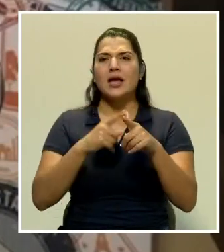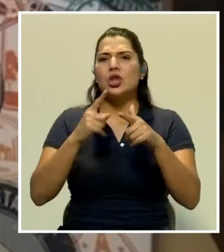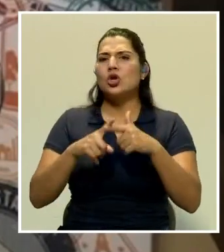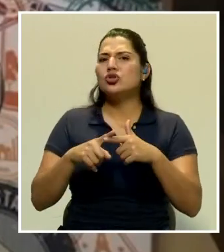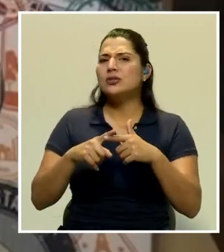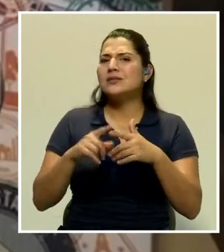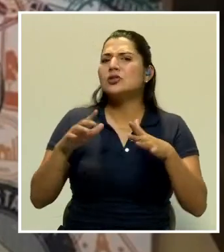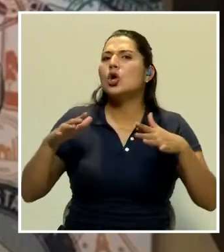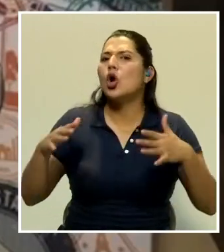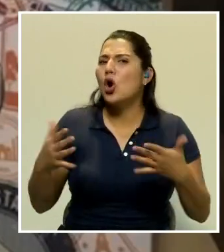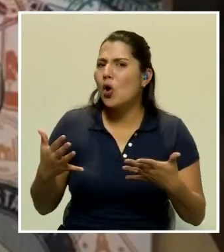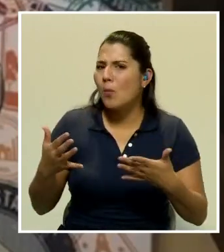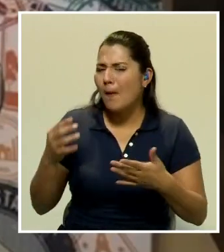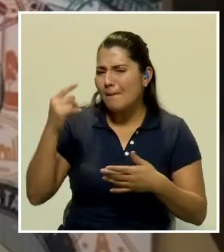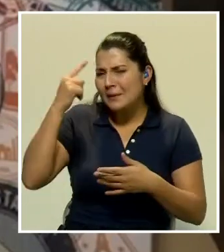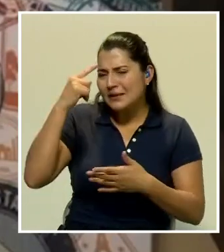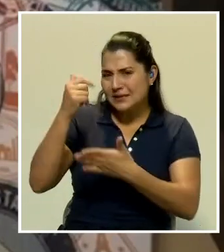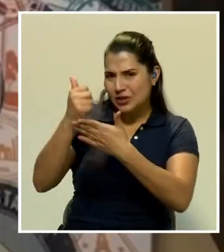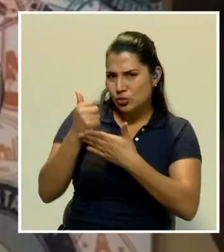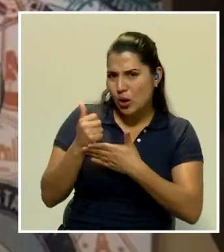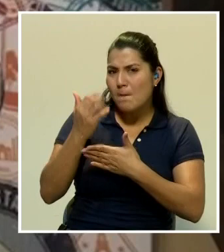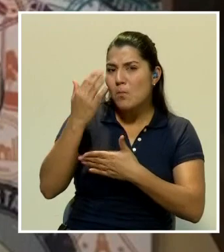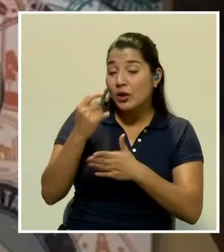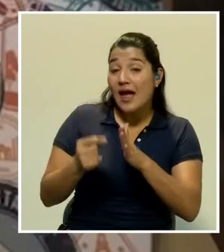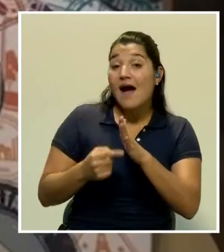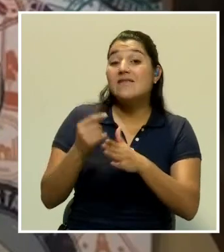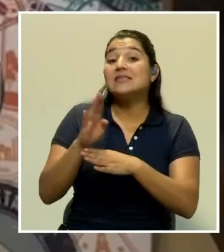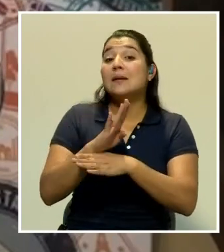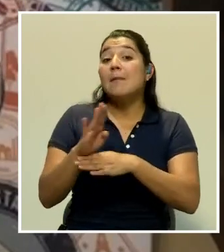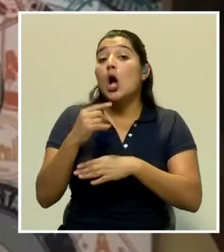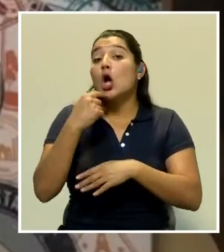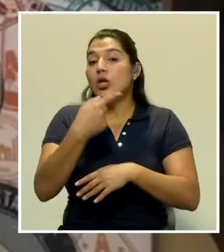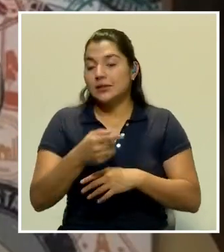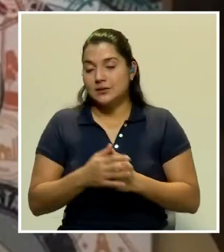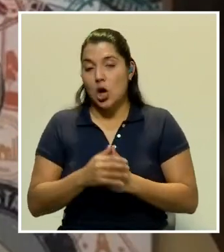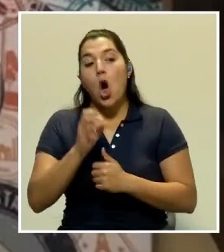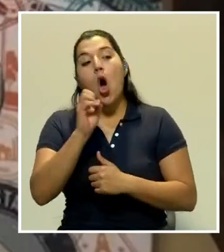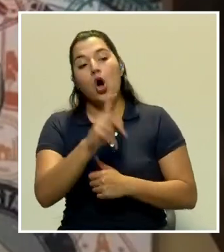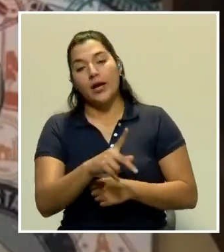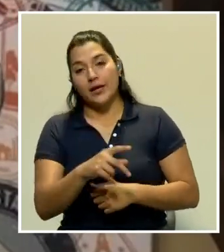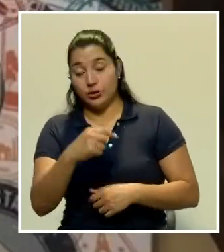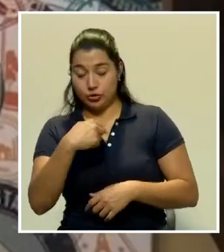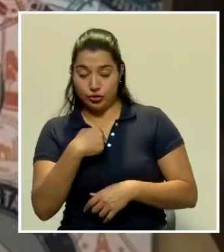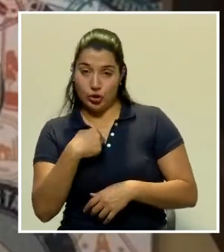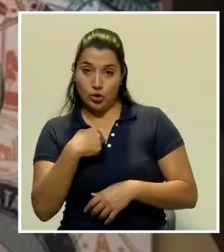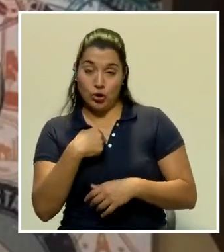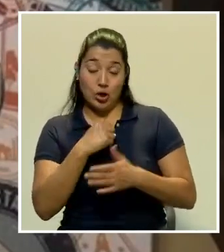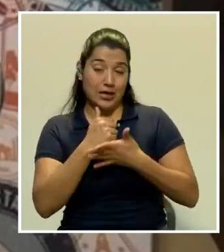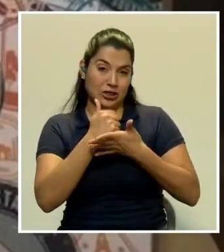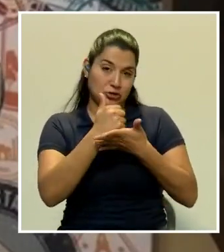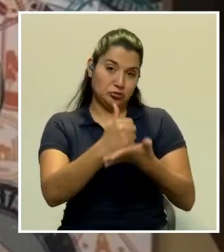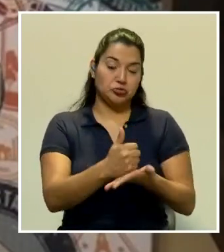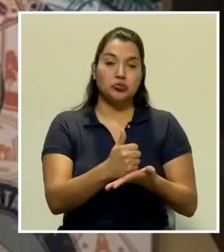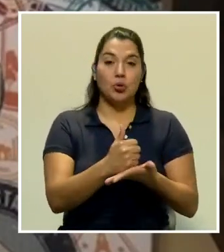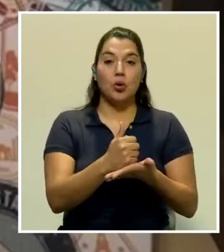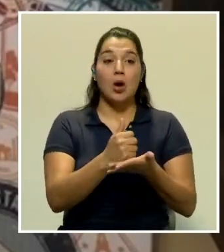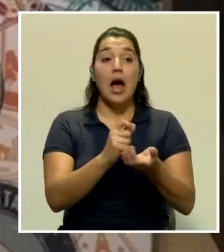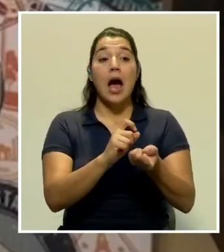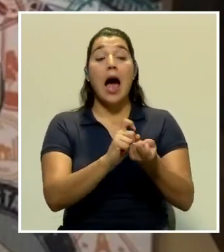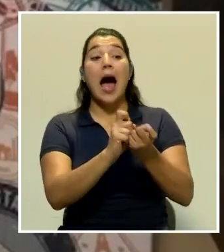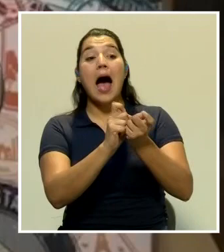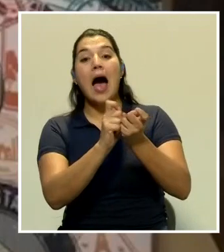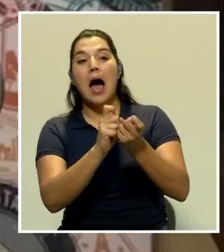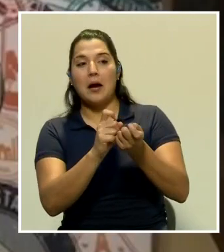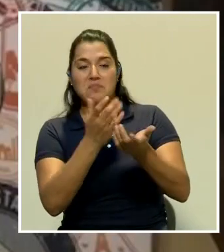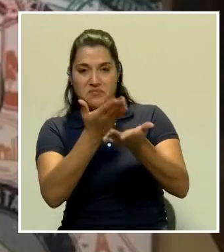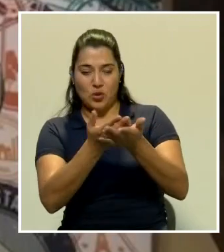ayudar, porque inclusive han habido algunos bancos que dicen, bueno, muy bien, yo le cambio la figura del crédito,